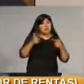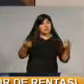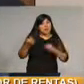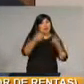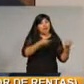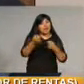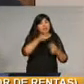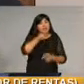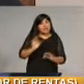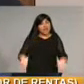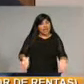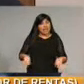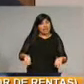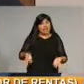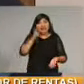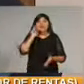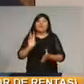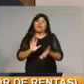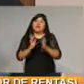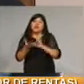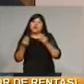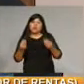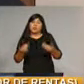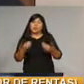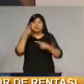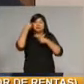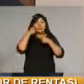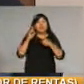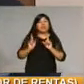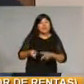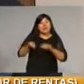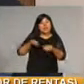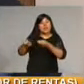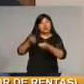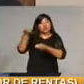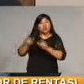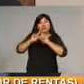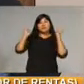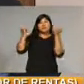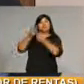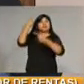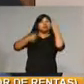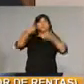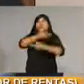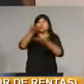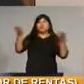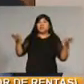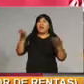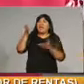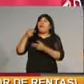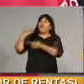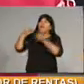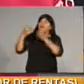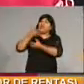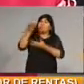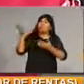tener comprobantes respaldatorios de sus bienes que tienen para la venta no eso también es una causal de clausura qué va a pasar